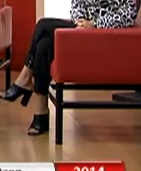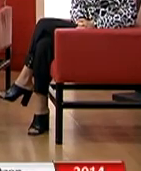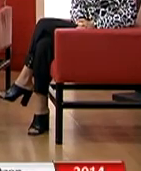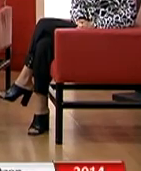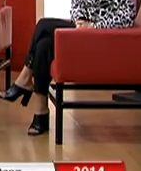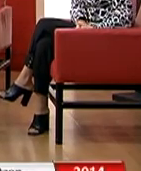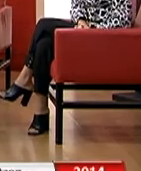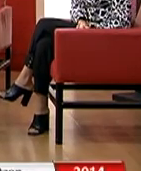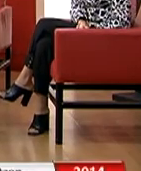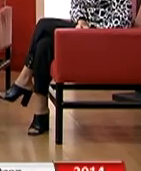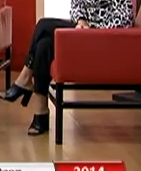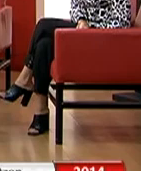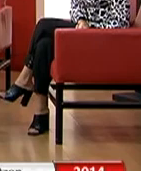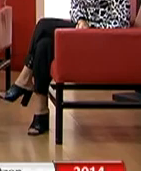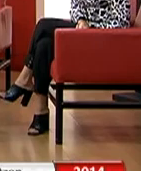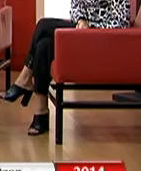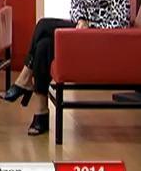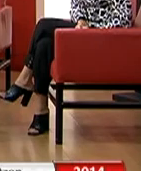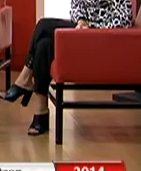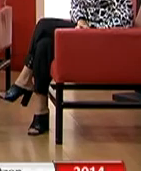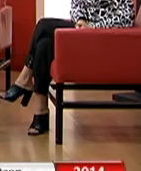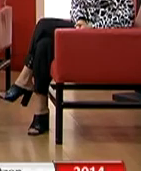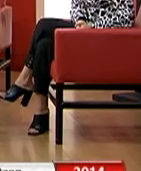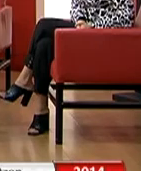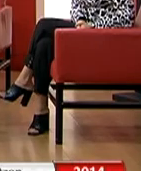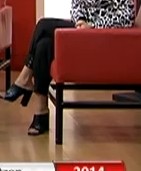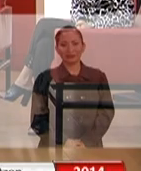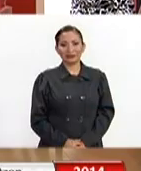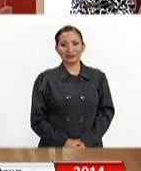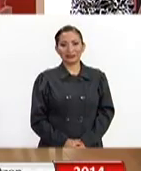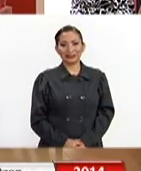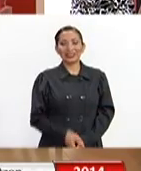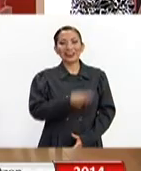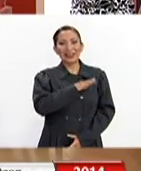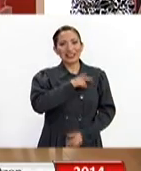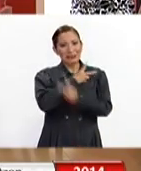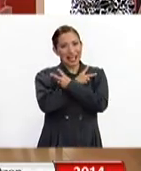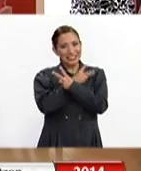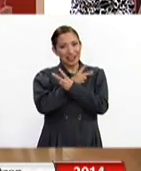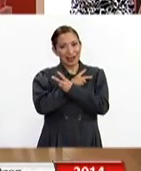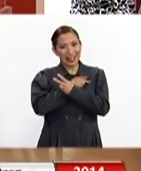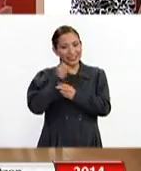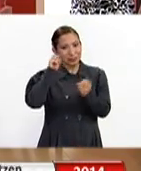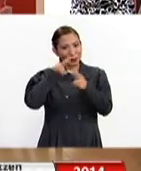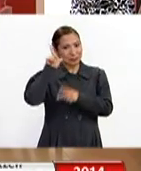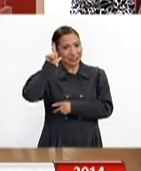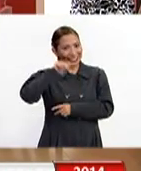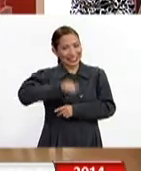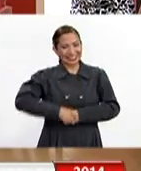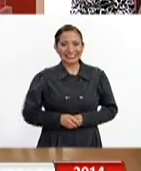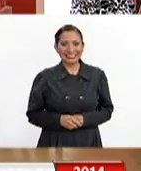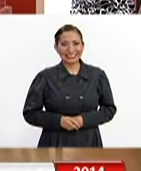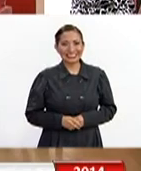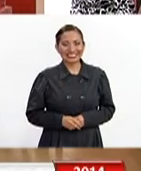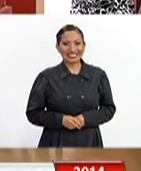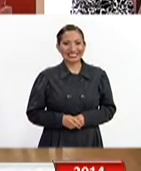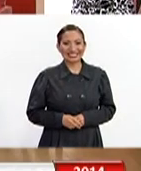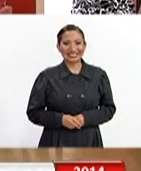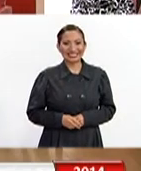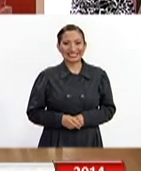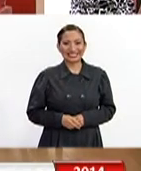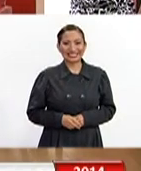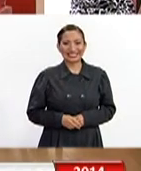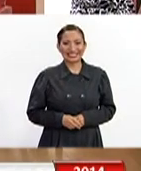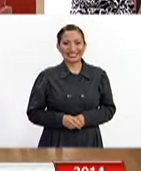seguiremos informando. Así es, mientras tanto, muchas gracias a Griselda Yebra, que nos acompaña esta semana en el lenguaje de las señas, a Ana